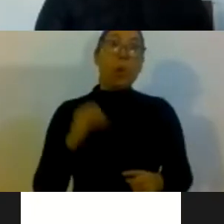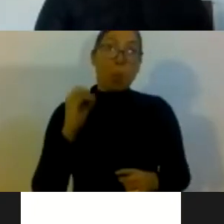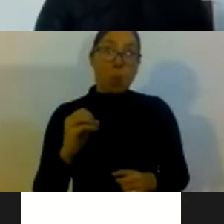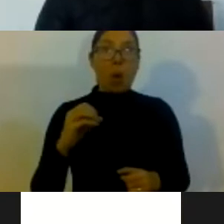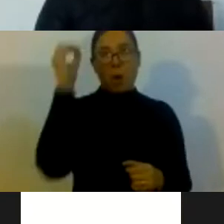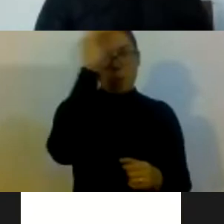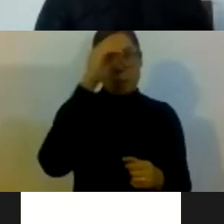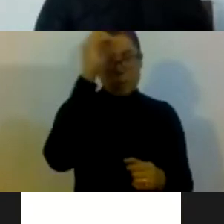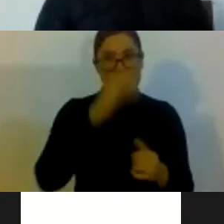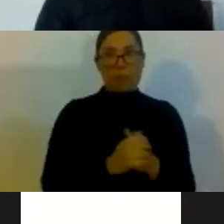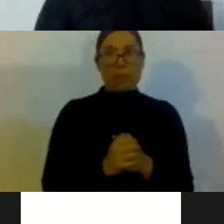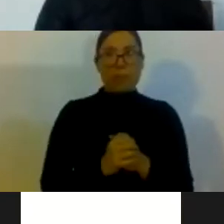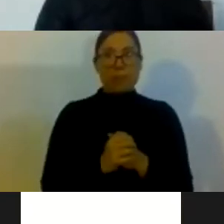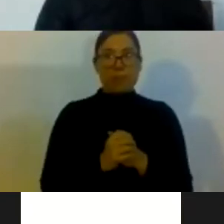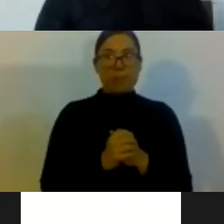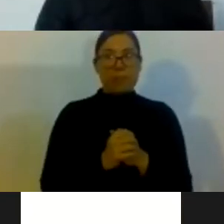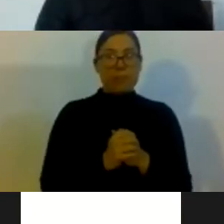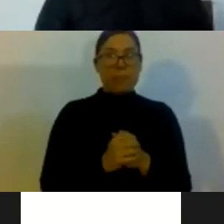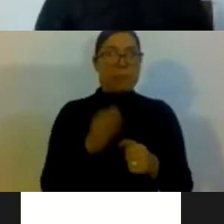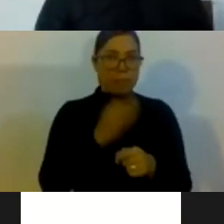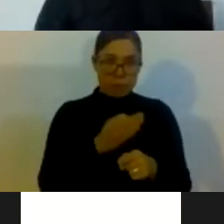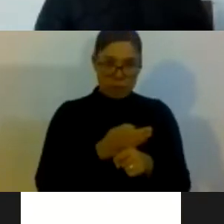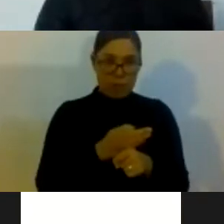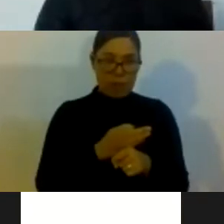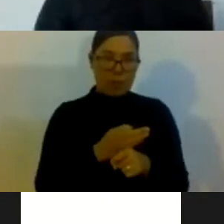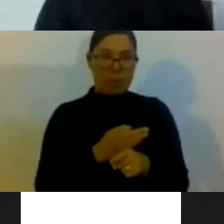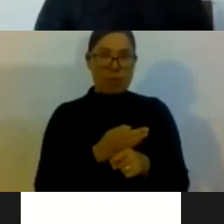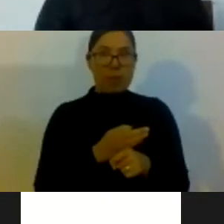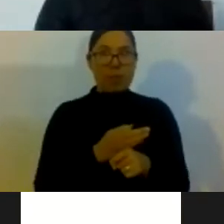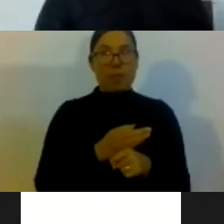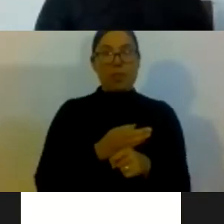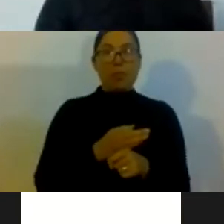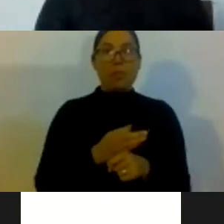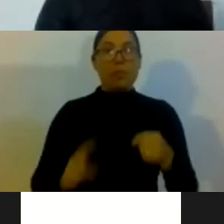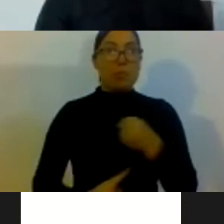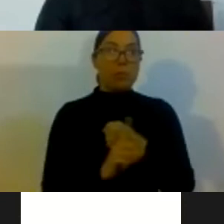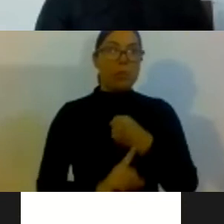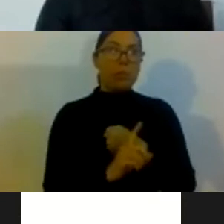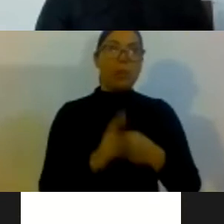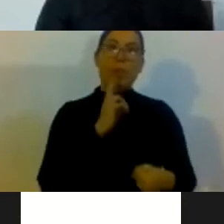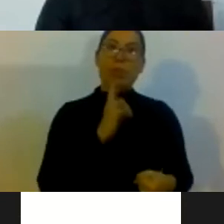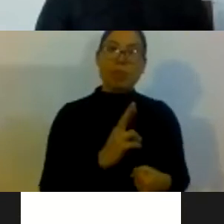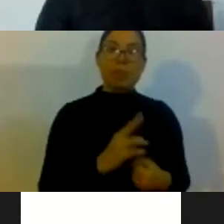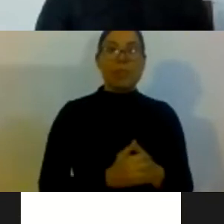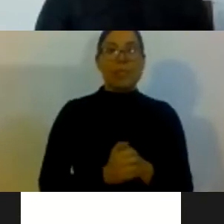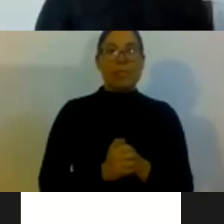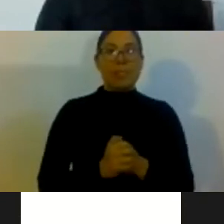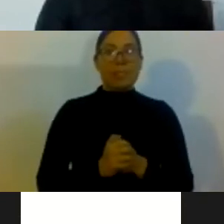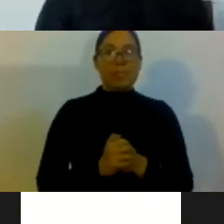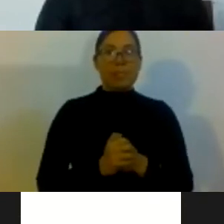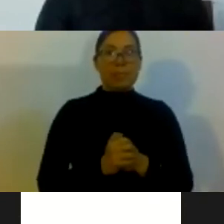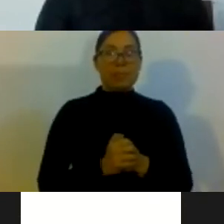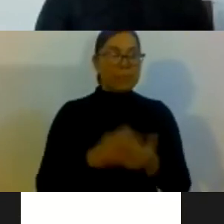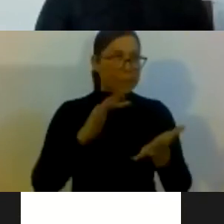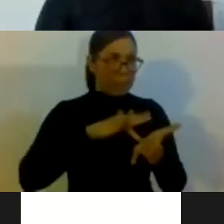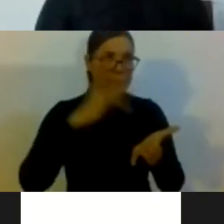observaciones y subsanarla lo antes posible. Muchas gracias. No, al contrario, gracias a ustedes. Eso se los puse yo en comentario ahí, nada